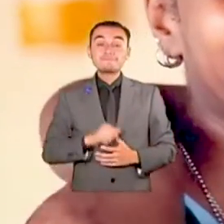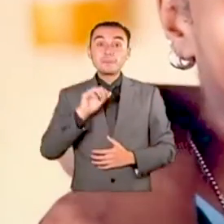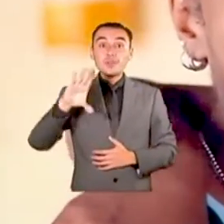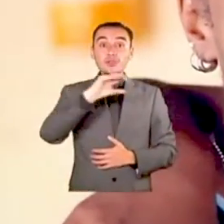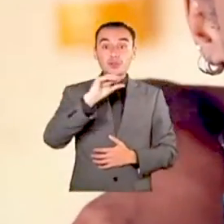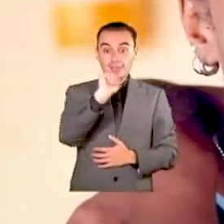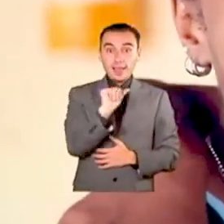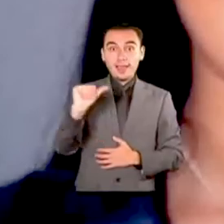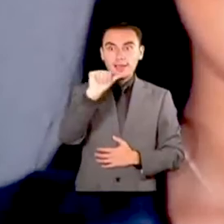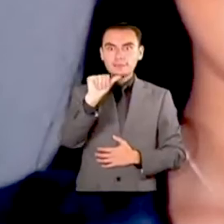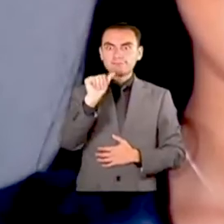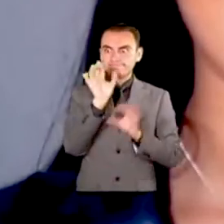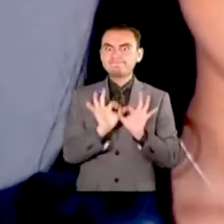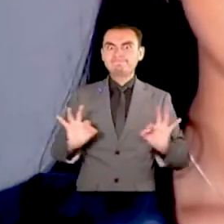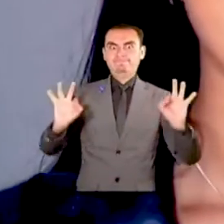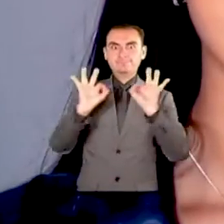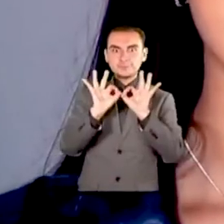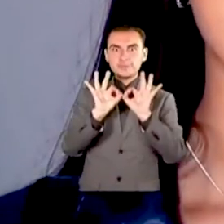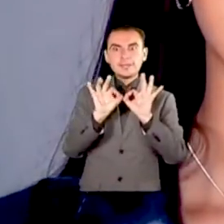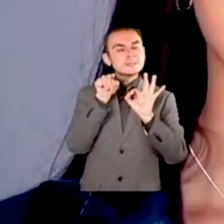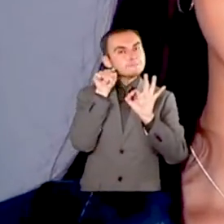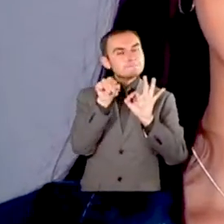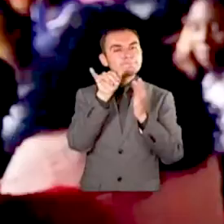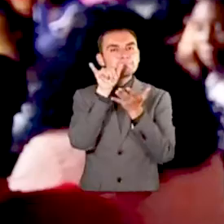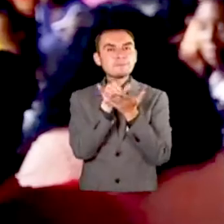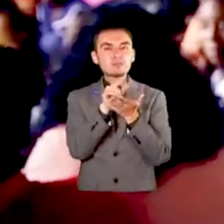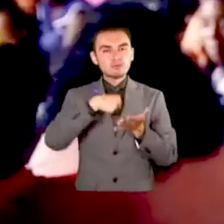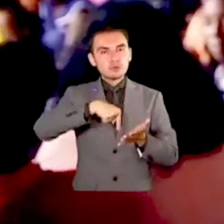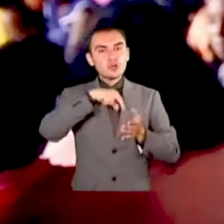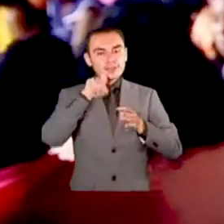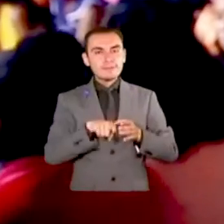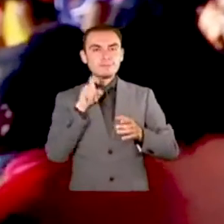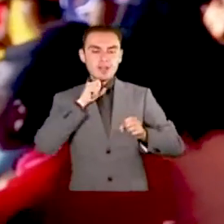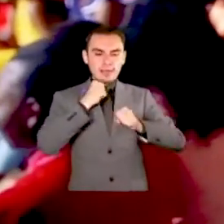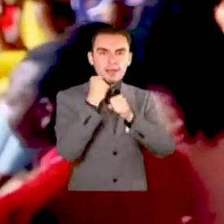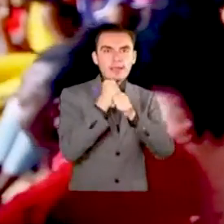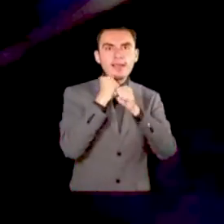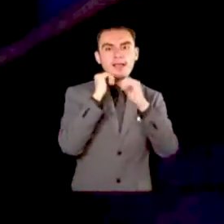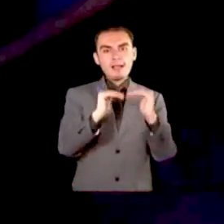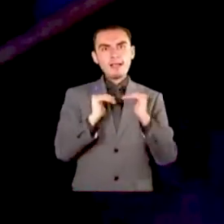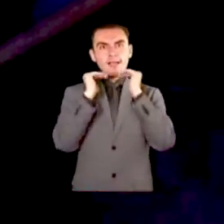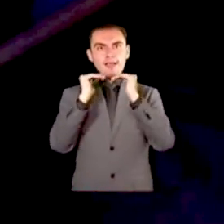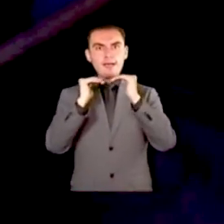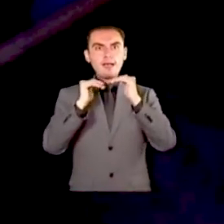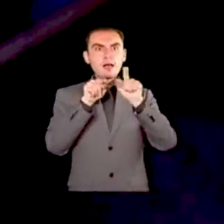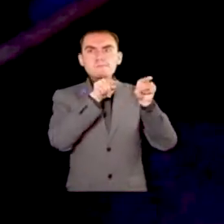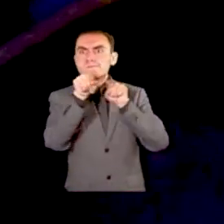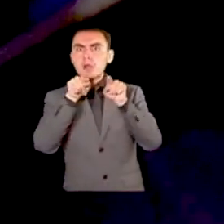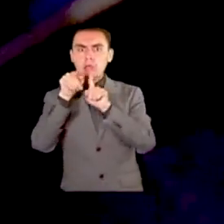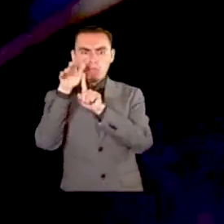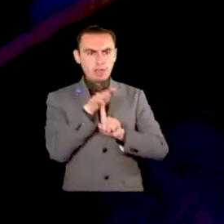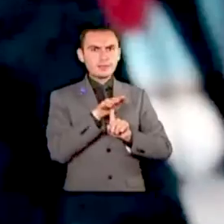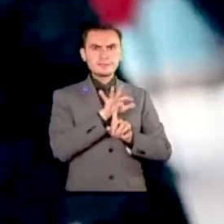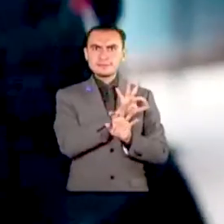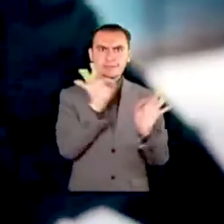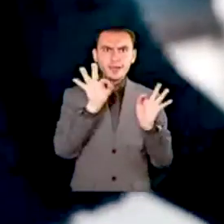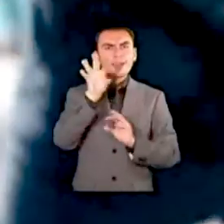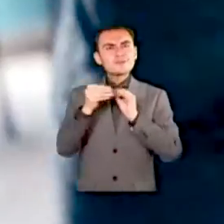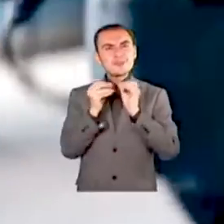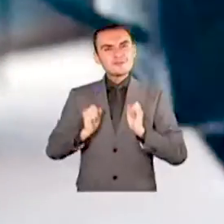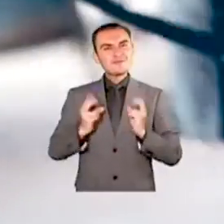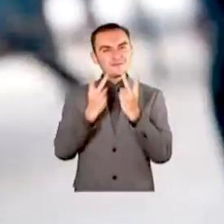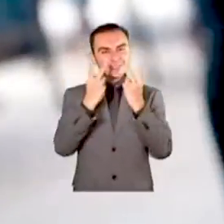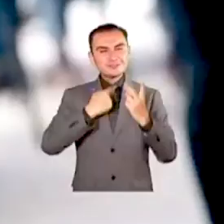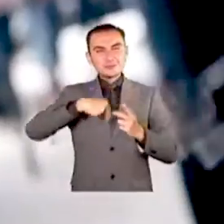Todas las mujeres importan y por ello debemos trabajar por la igualdad, la equidad, la no discriminación y una